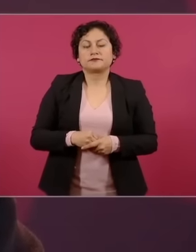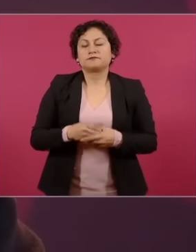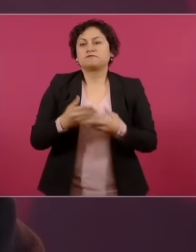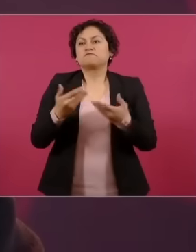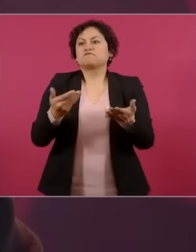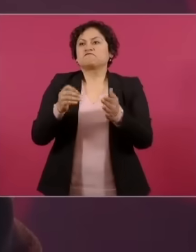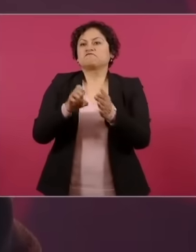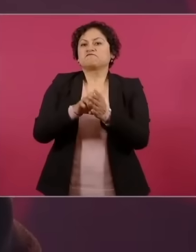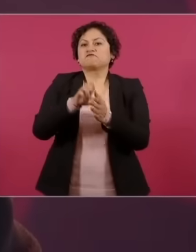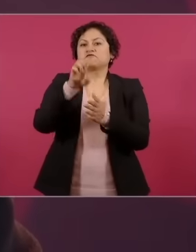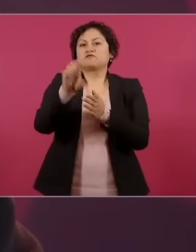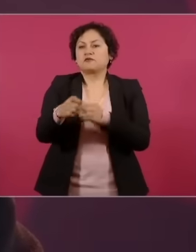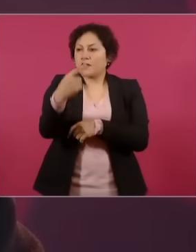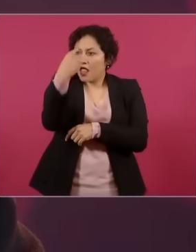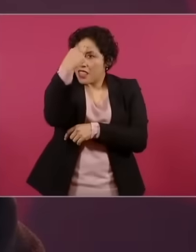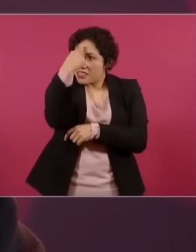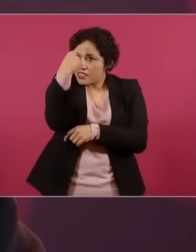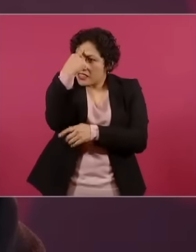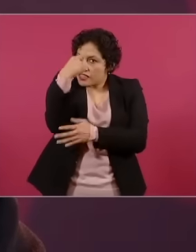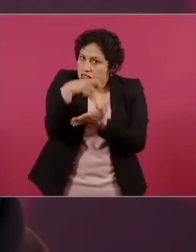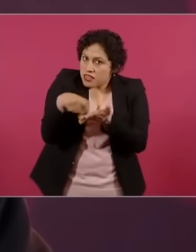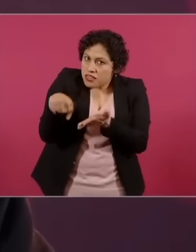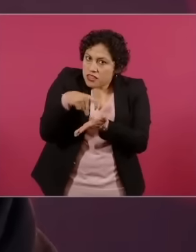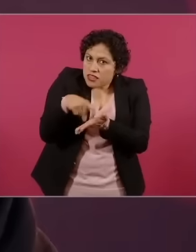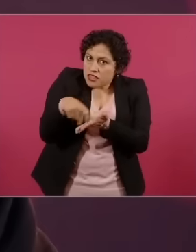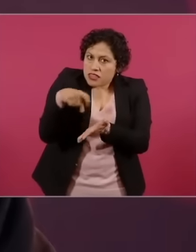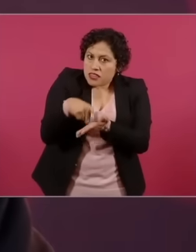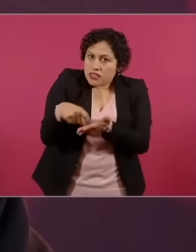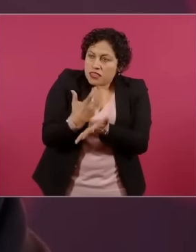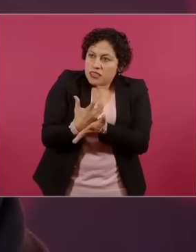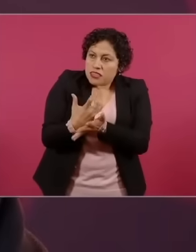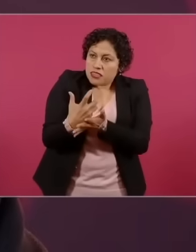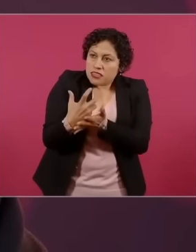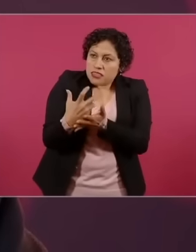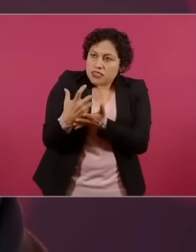pensando solo en lo material, en la avaricia,